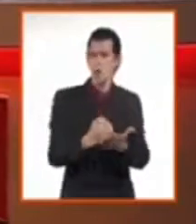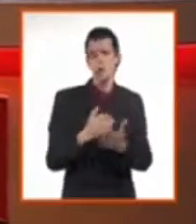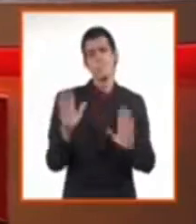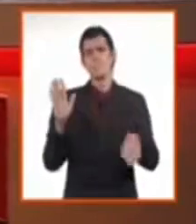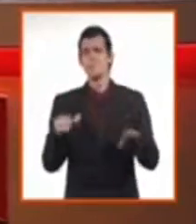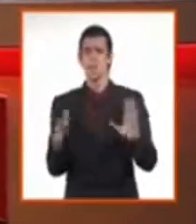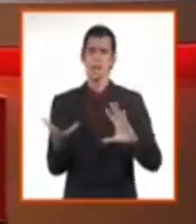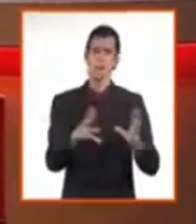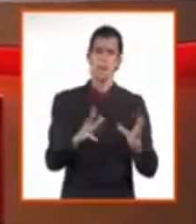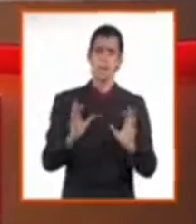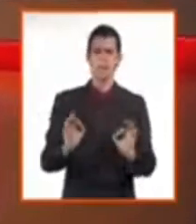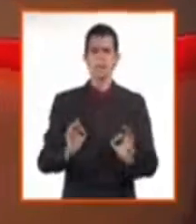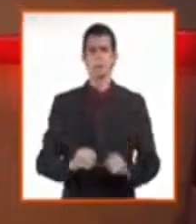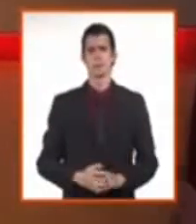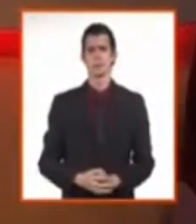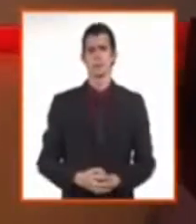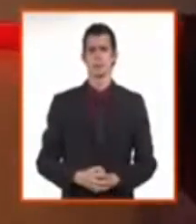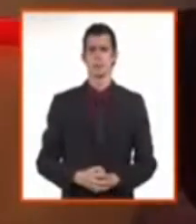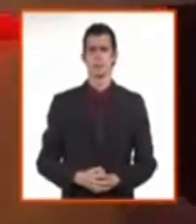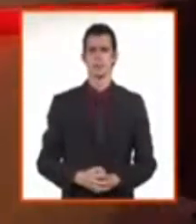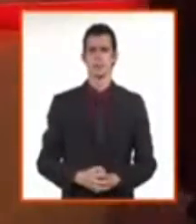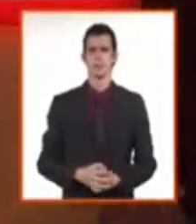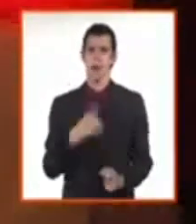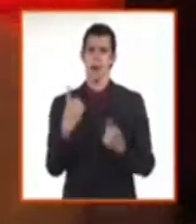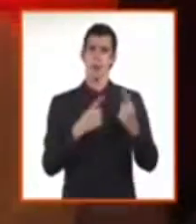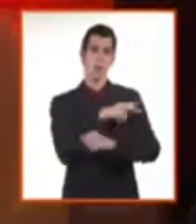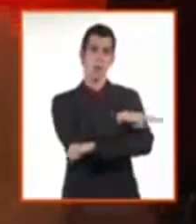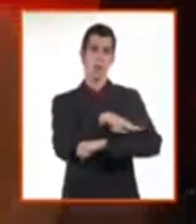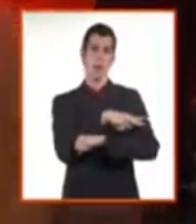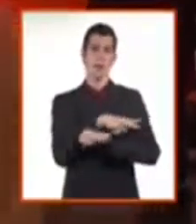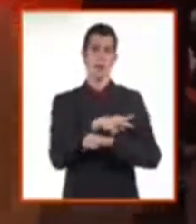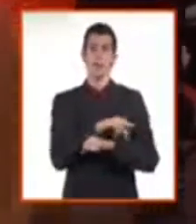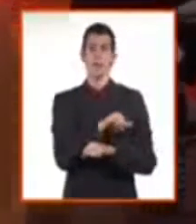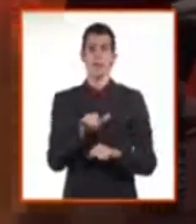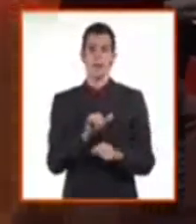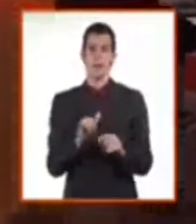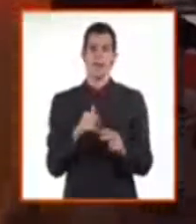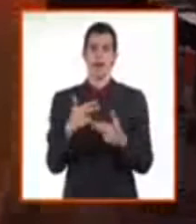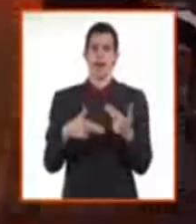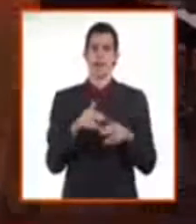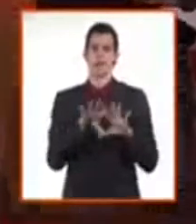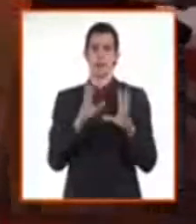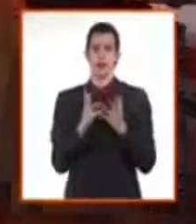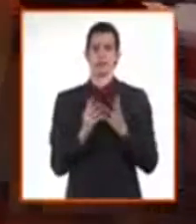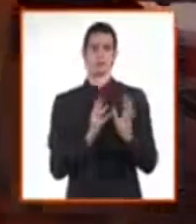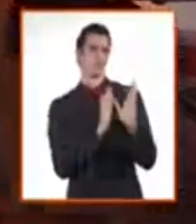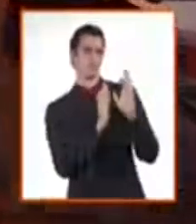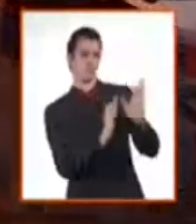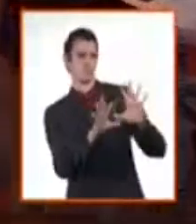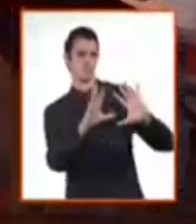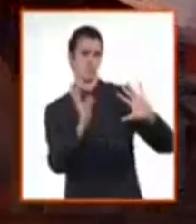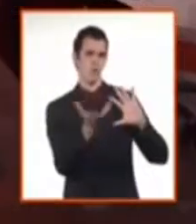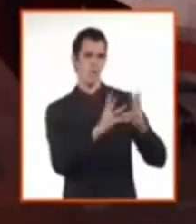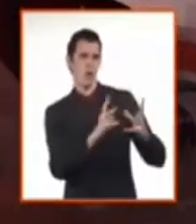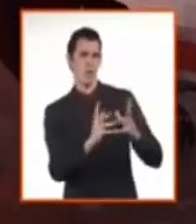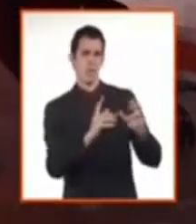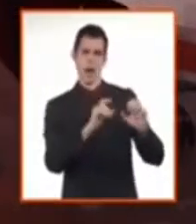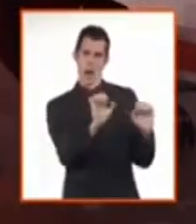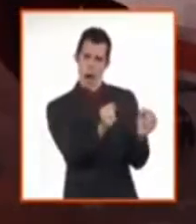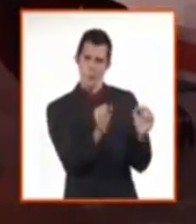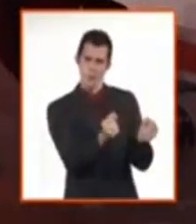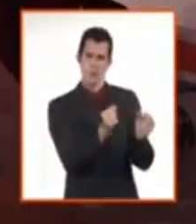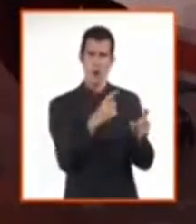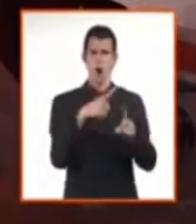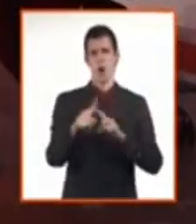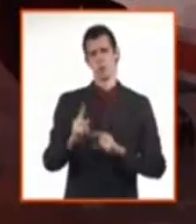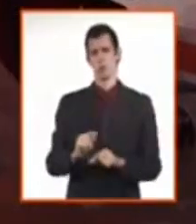puedo haber encarado y desde los más conservadores a él el embajador de cuba en san vicente nos avisaba que está